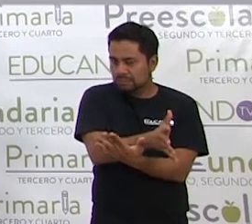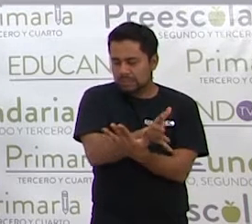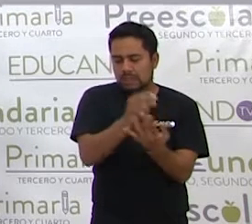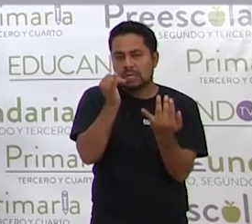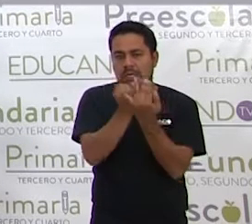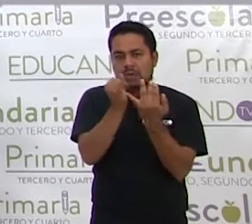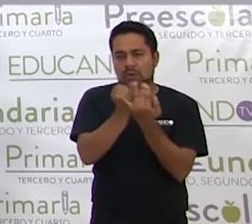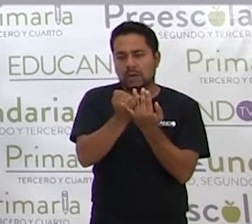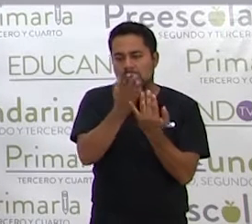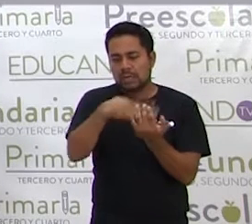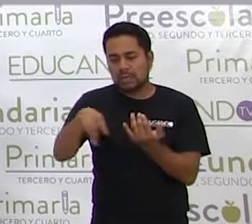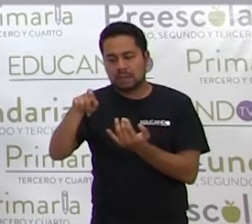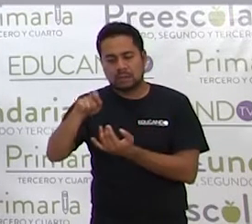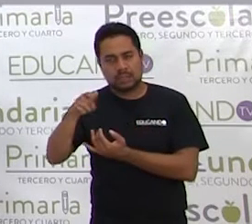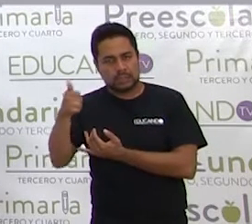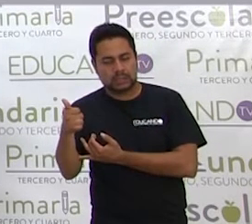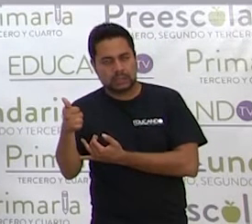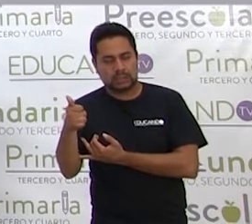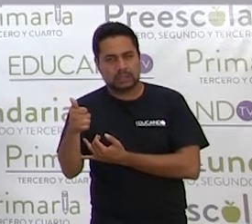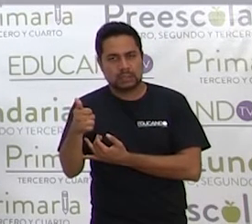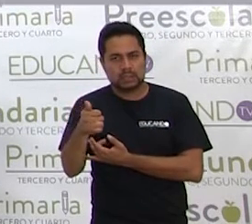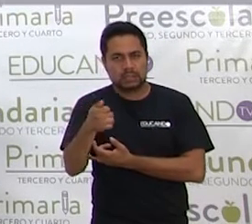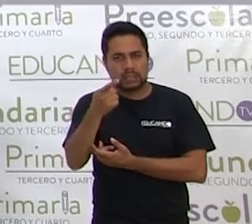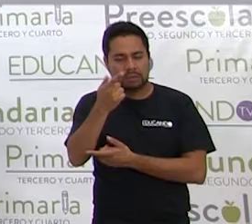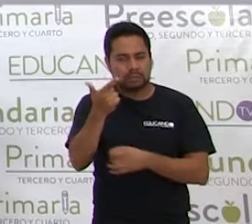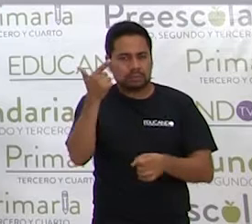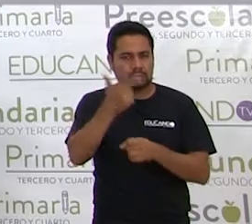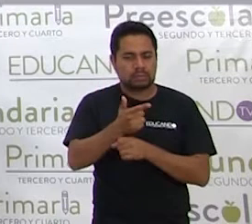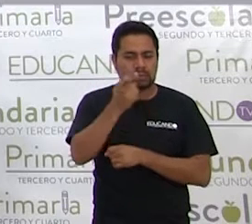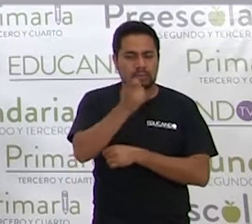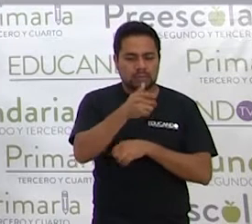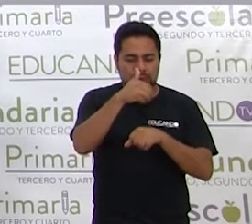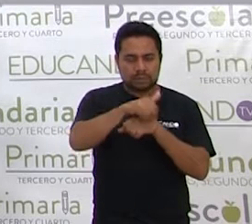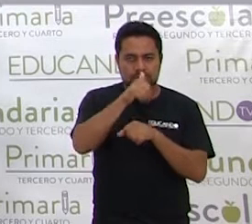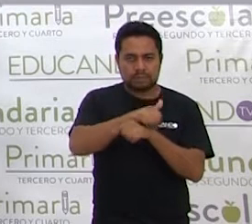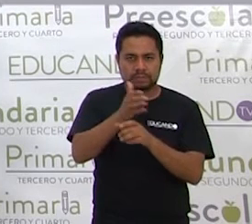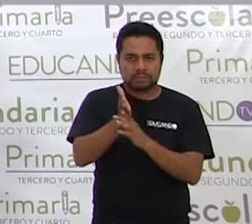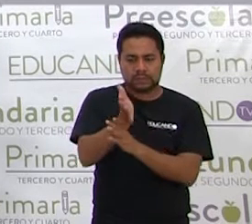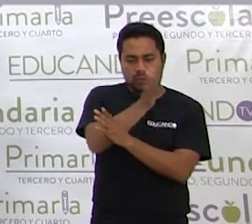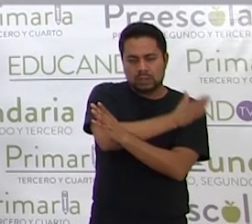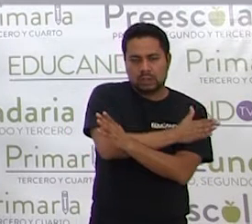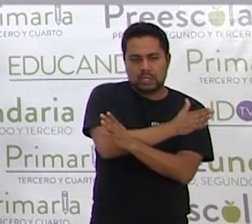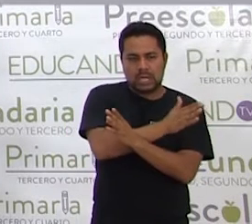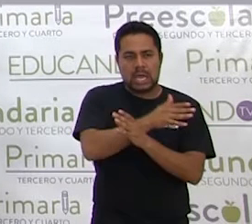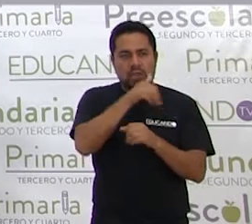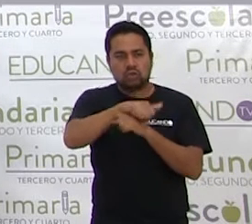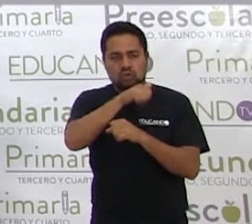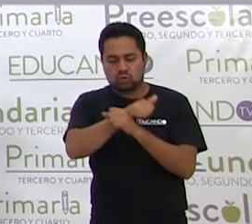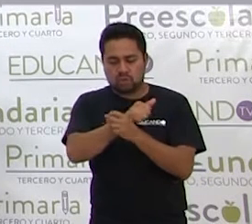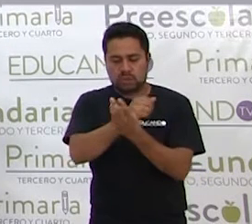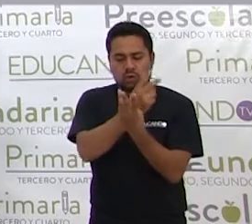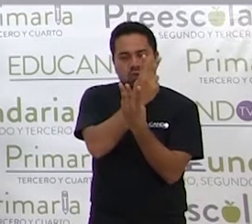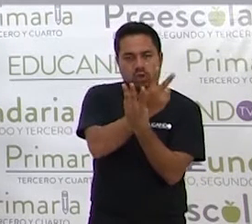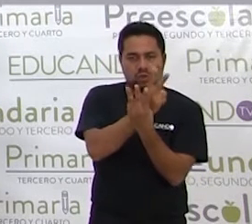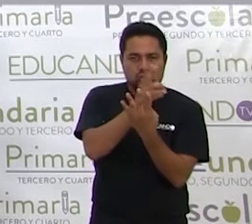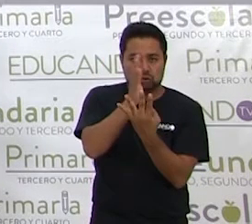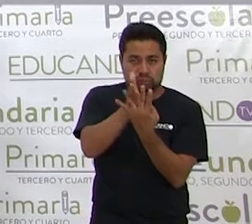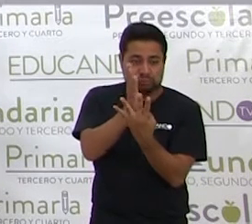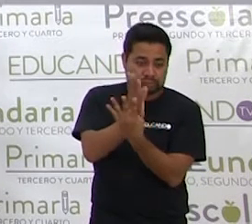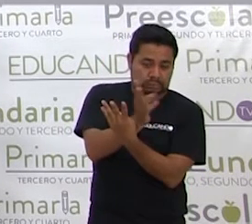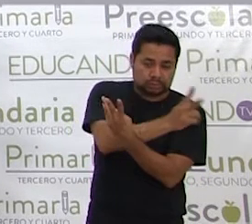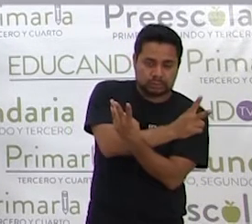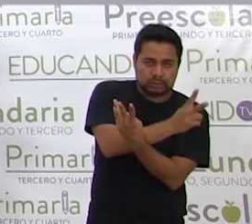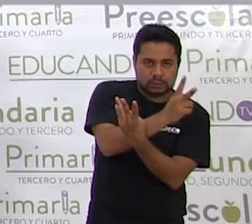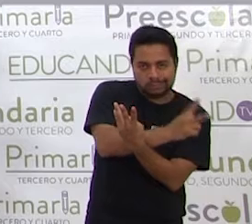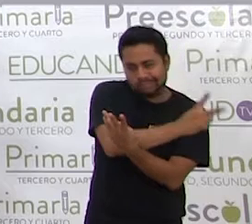a 26 si se dan cuenta el número 2 está en el primer miembro si lo vamos a pasar en